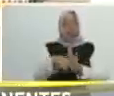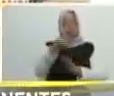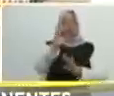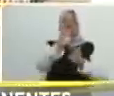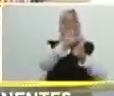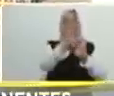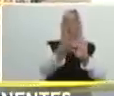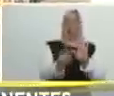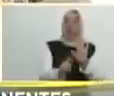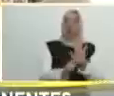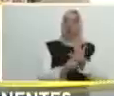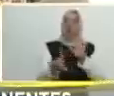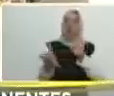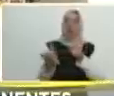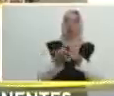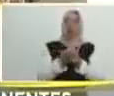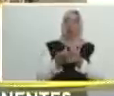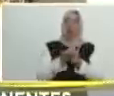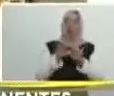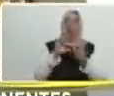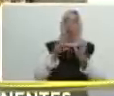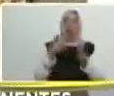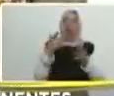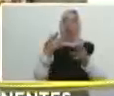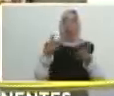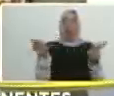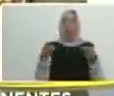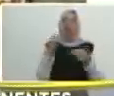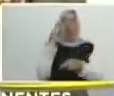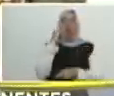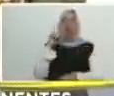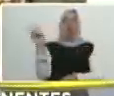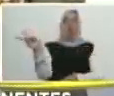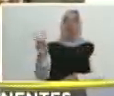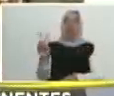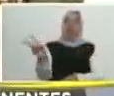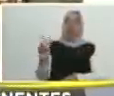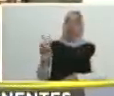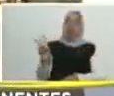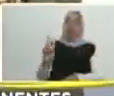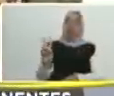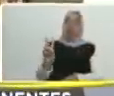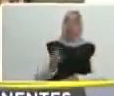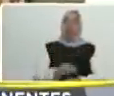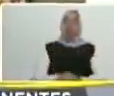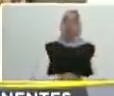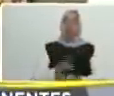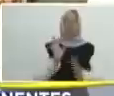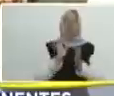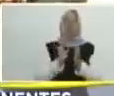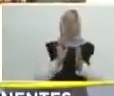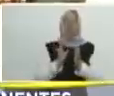Constitución, leyes y reglamentos de la República Bolivariana de Venezuela, en consonancia